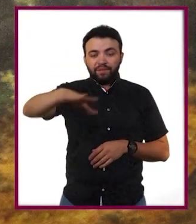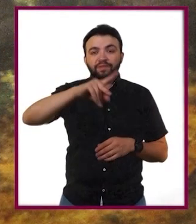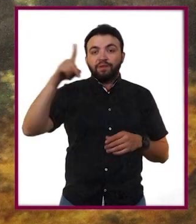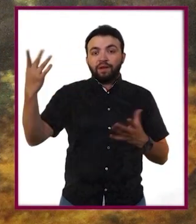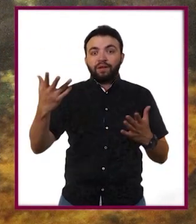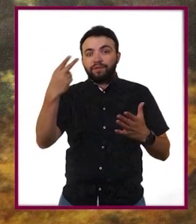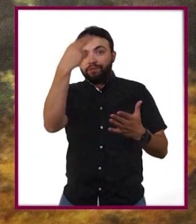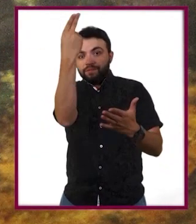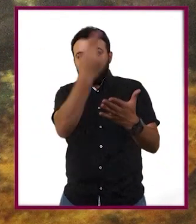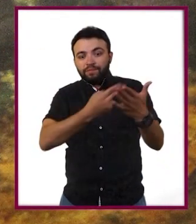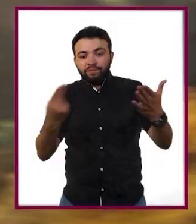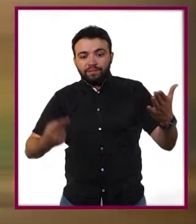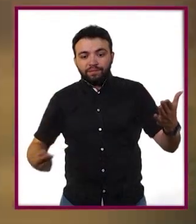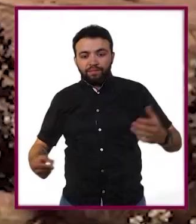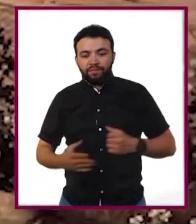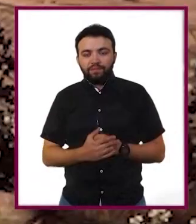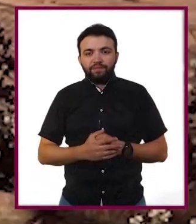nacional.